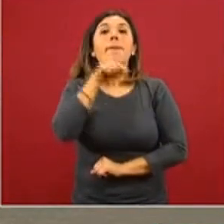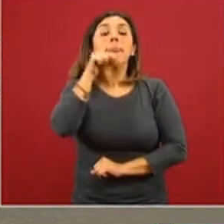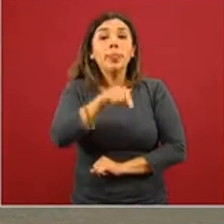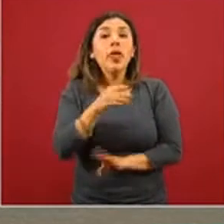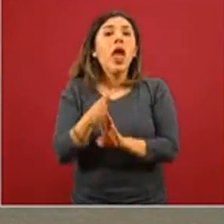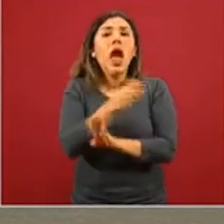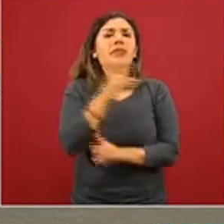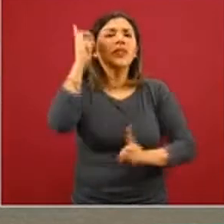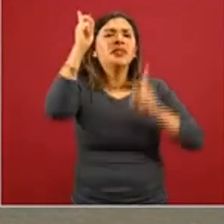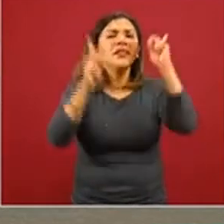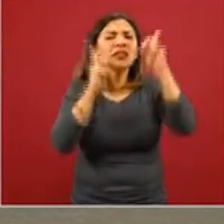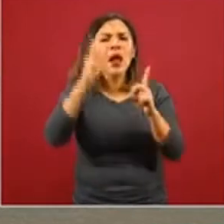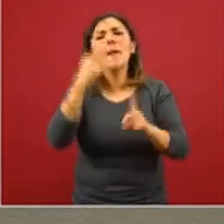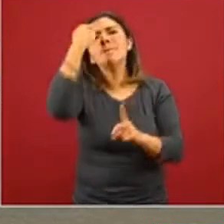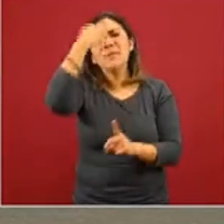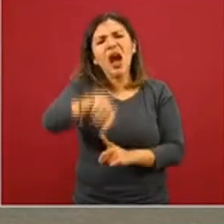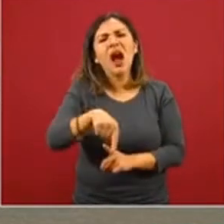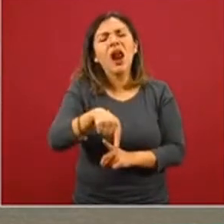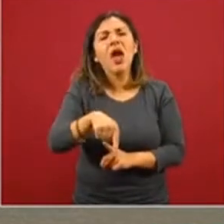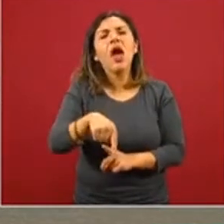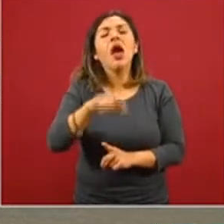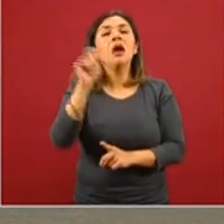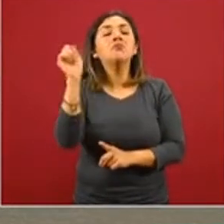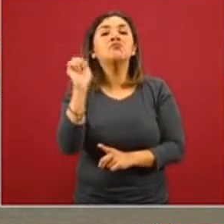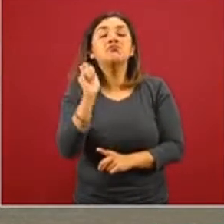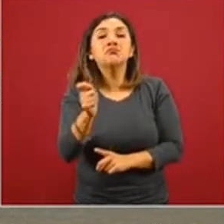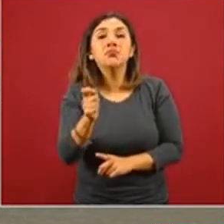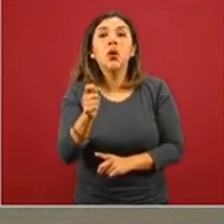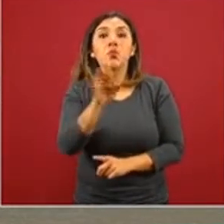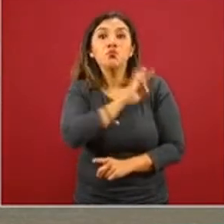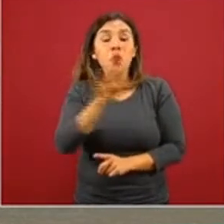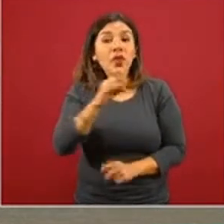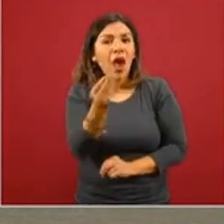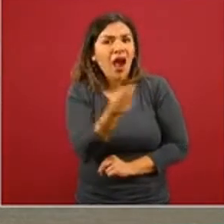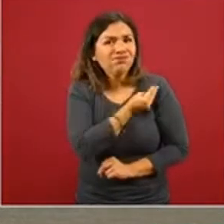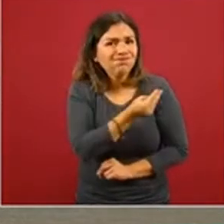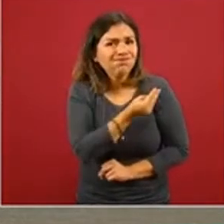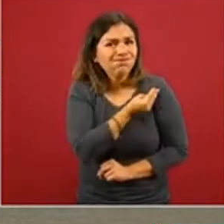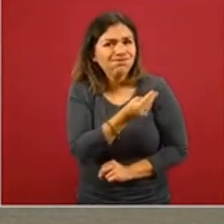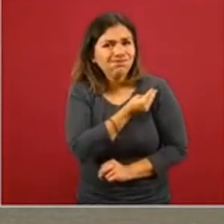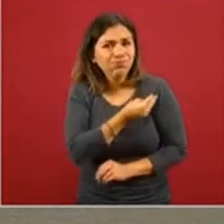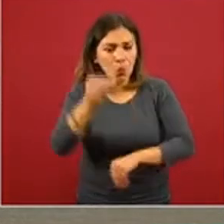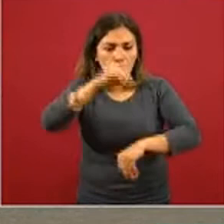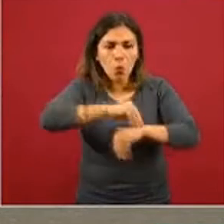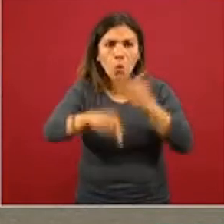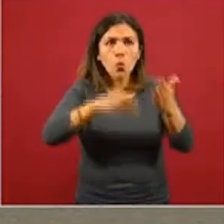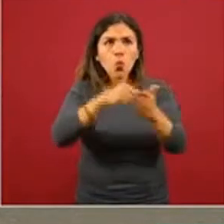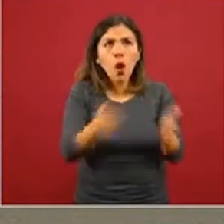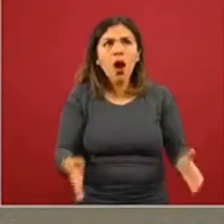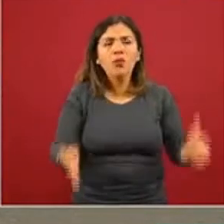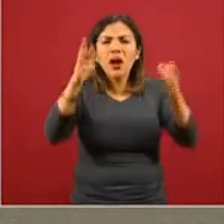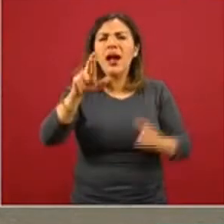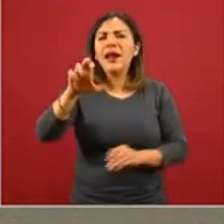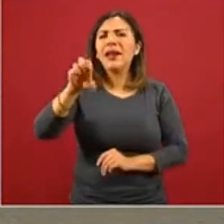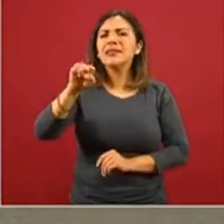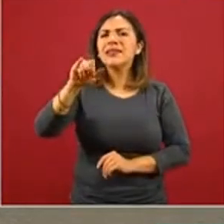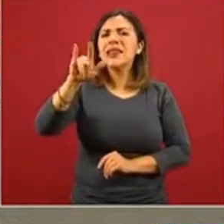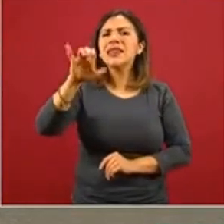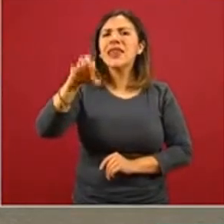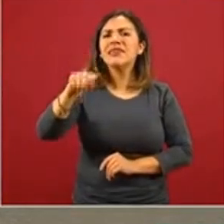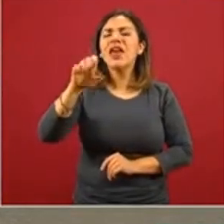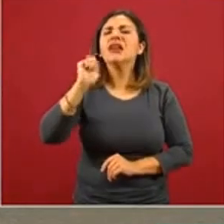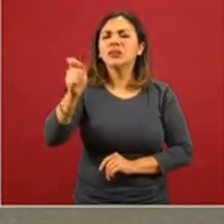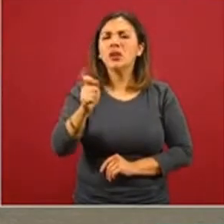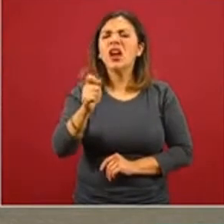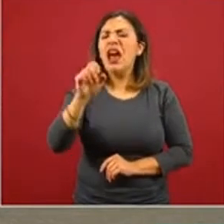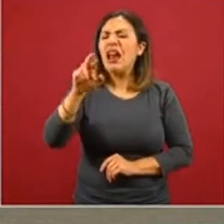fue diseñado con el propósito de que resistieran o fueran resilientes, resiliente quiere decir eso,